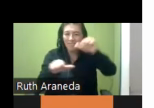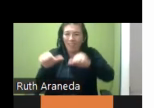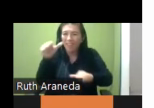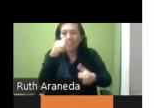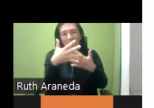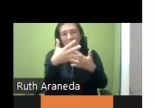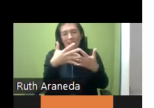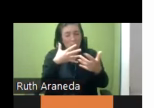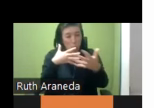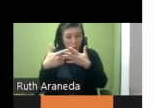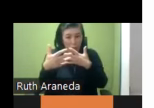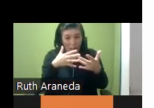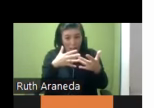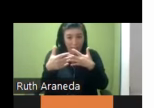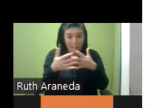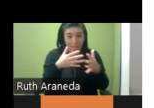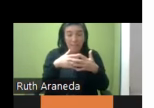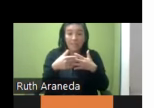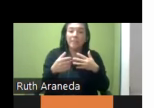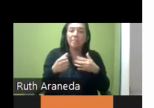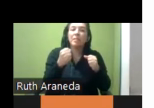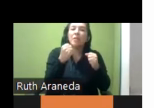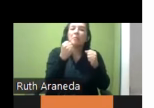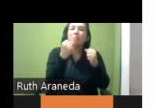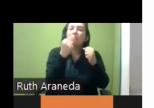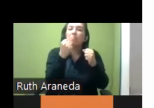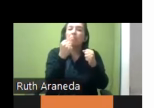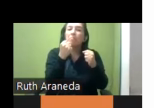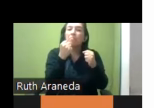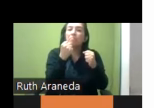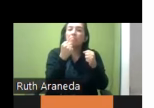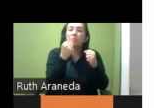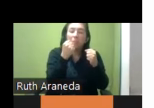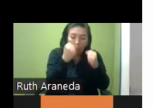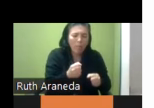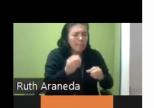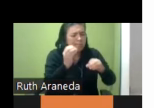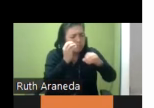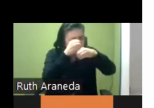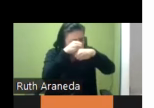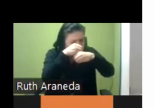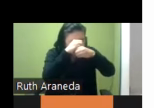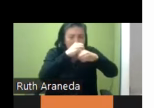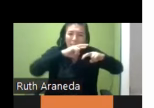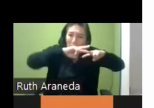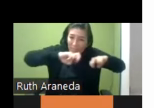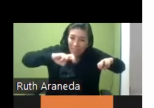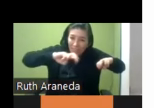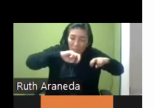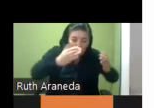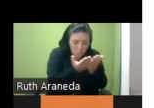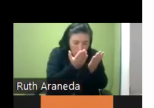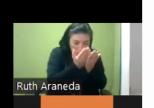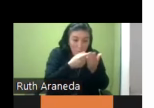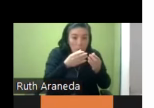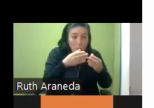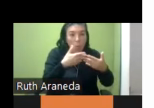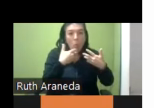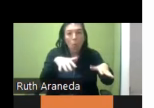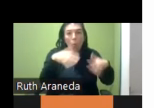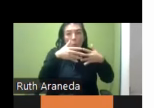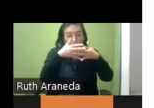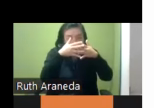naturales, que podemos abrir, o sea, se ha abierto una variedad enorme de posibilidades